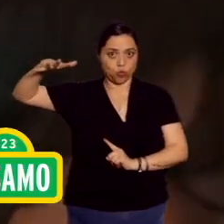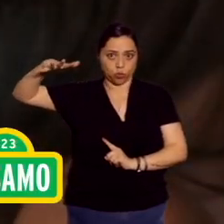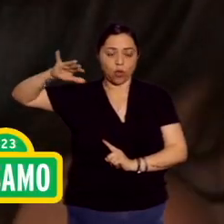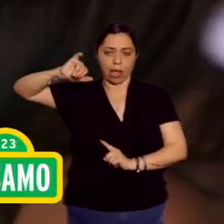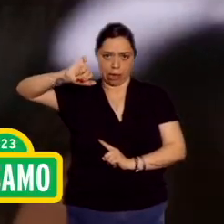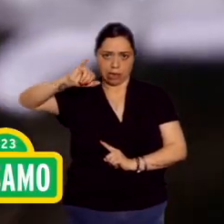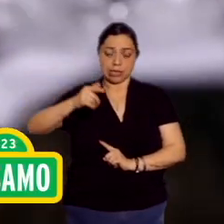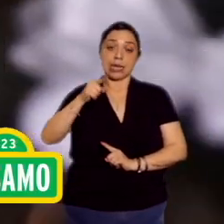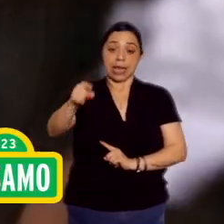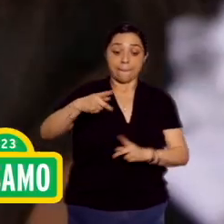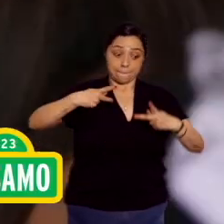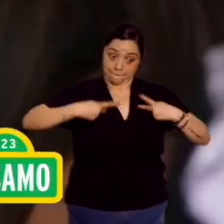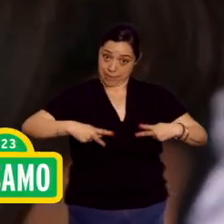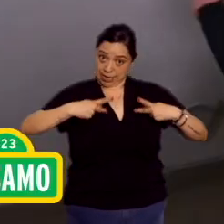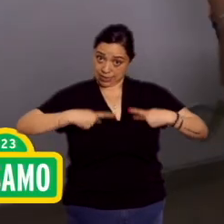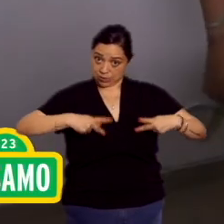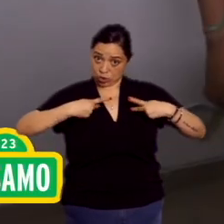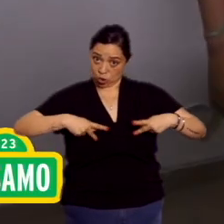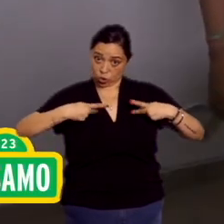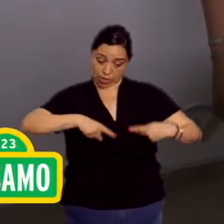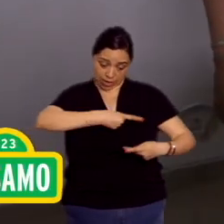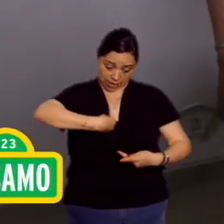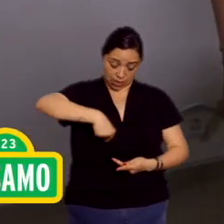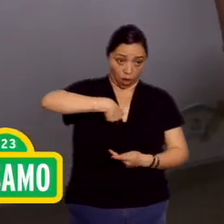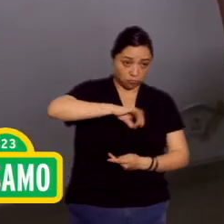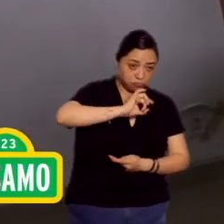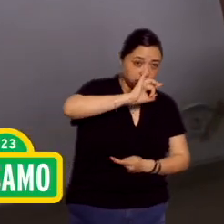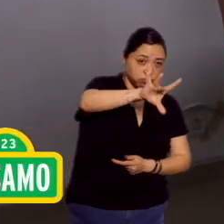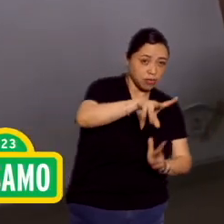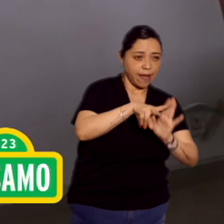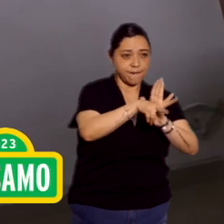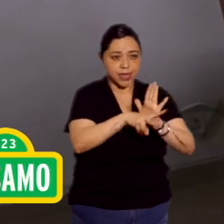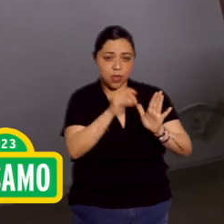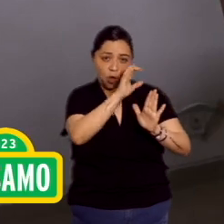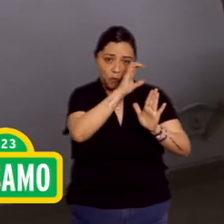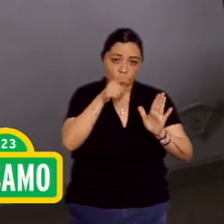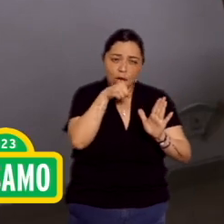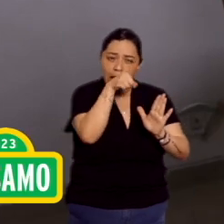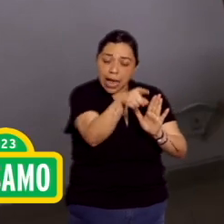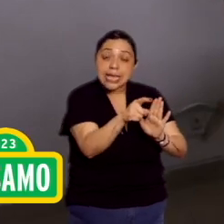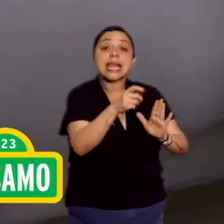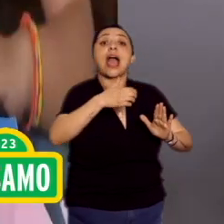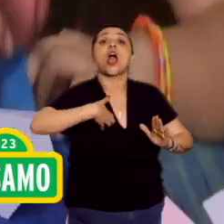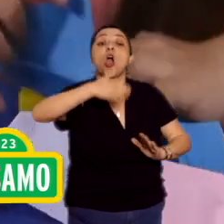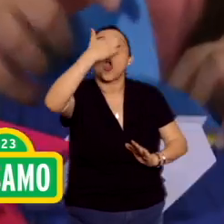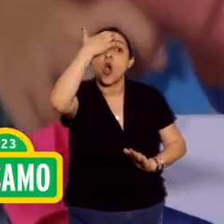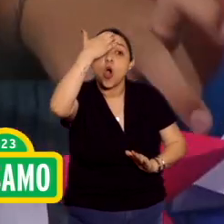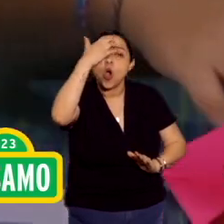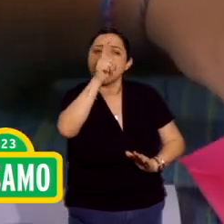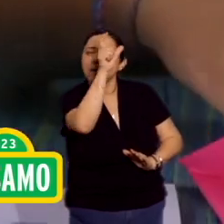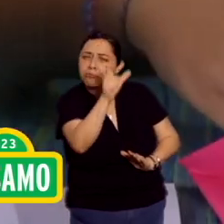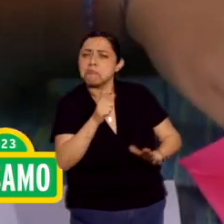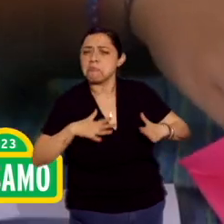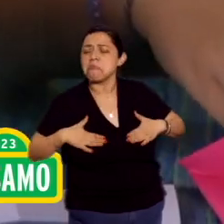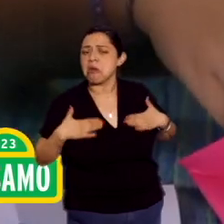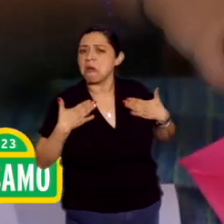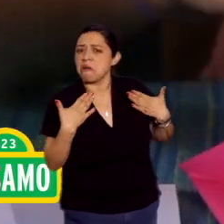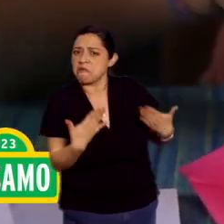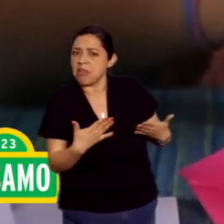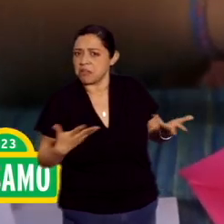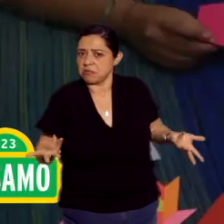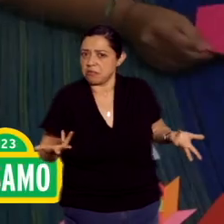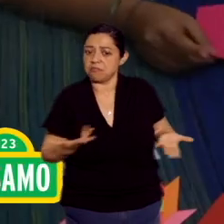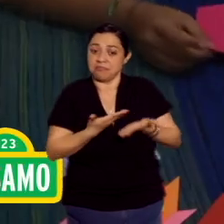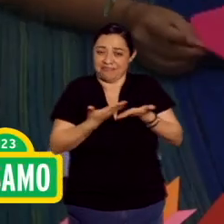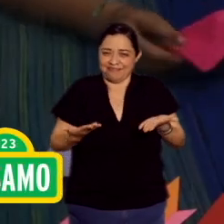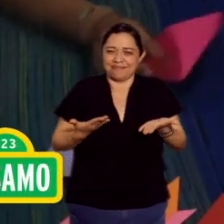que la persona a la que le vamos a enviar nuestras fotografías o videos sea alguien conocido y de confianza. Ahora estamos